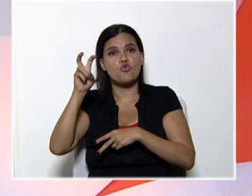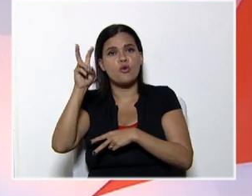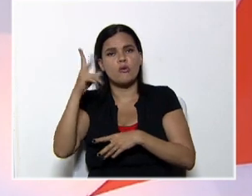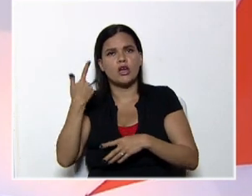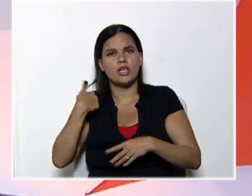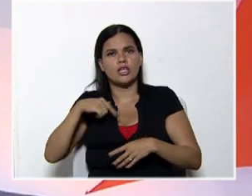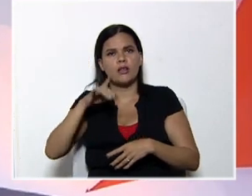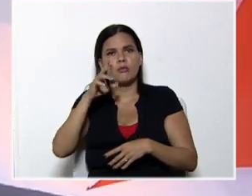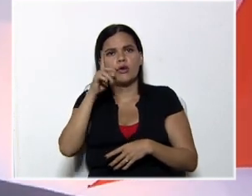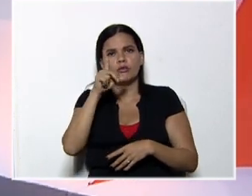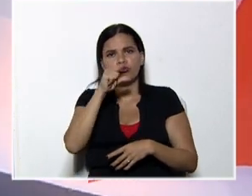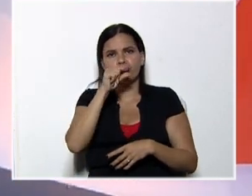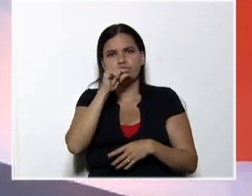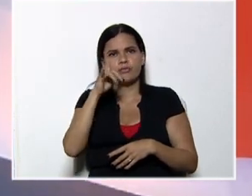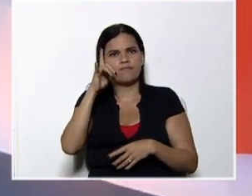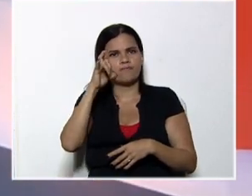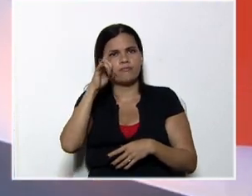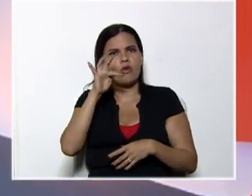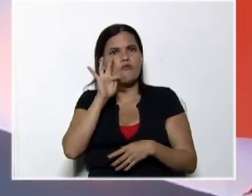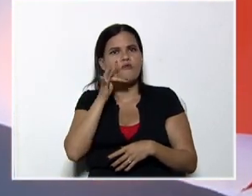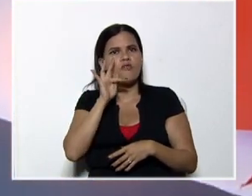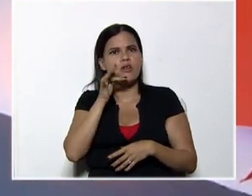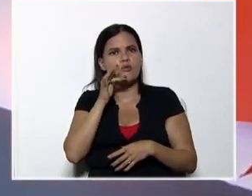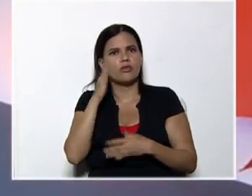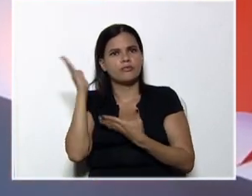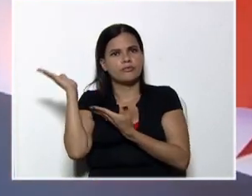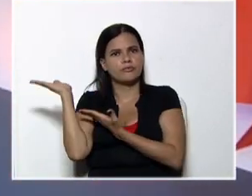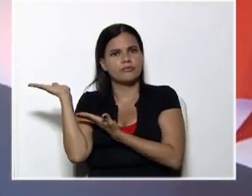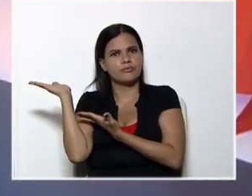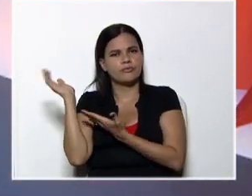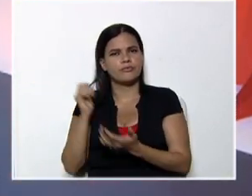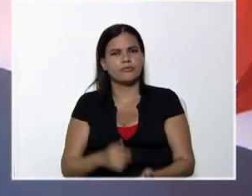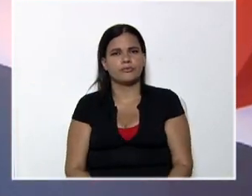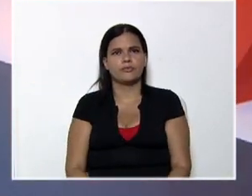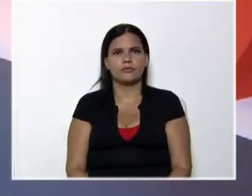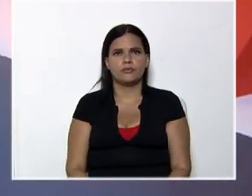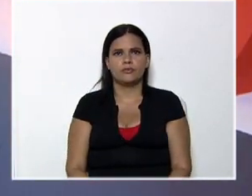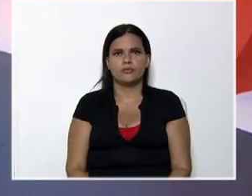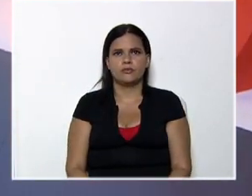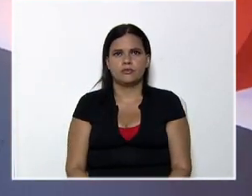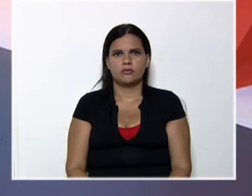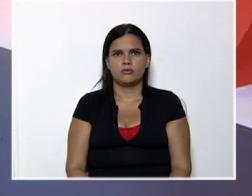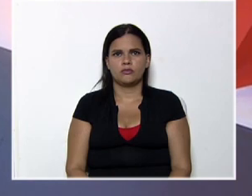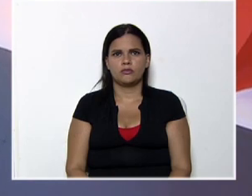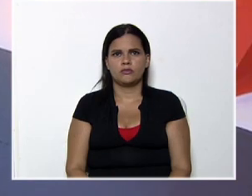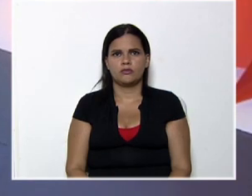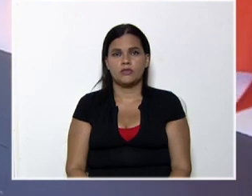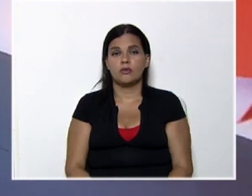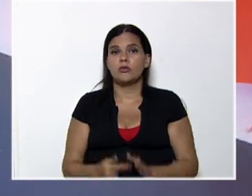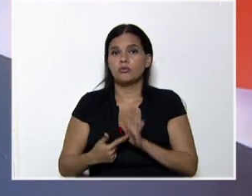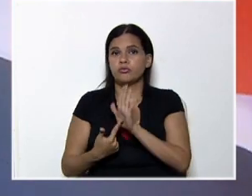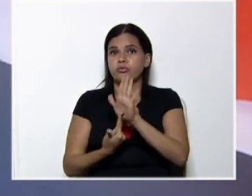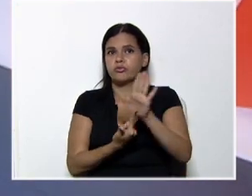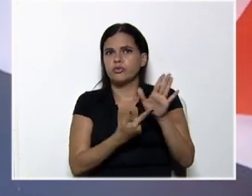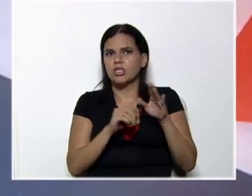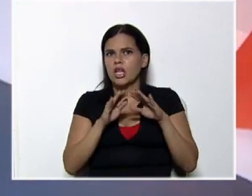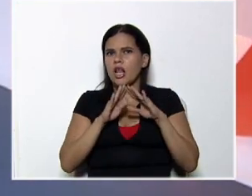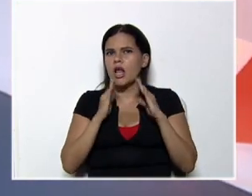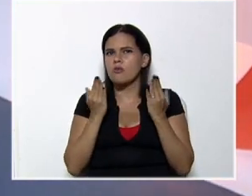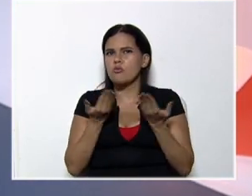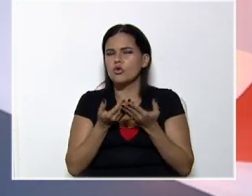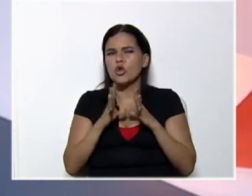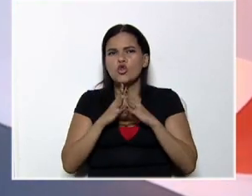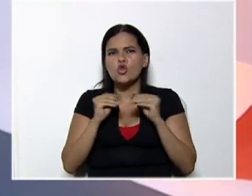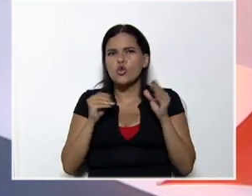en Twitter, Instagram y Facebook a través de @MPPeducación. Y vamos a demostrarle al mundo todo